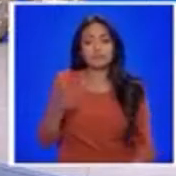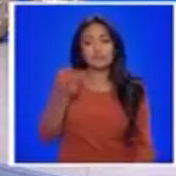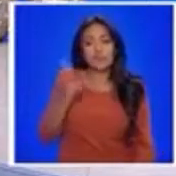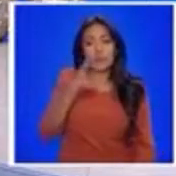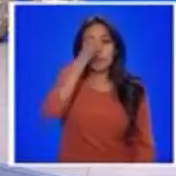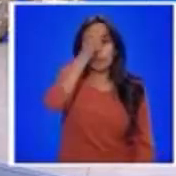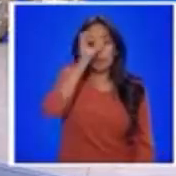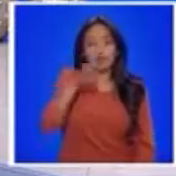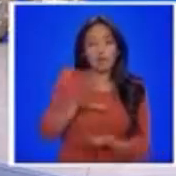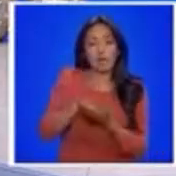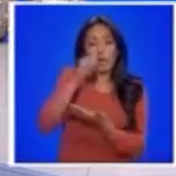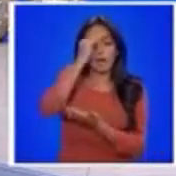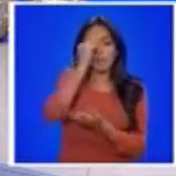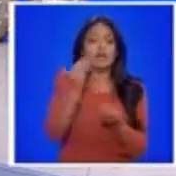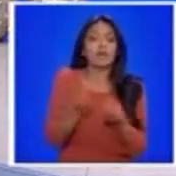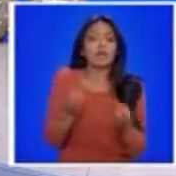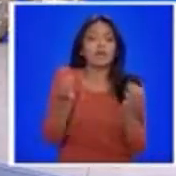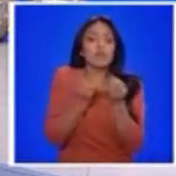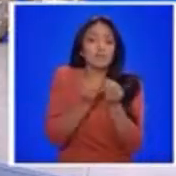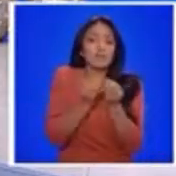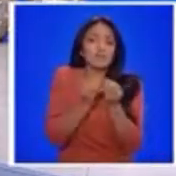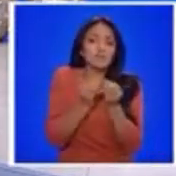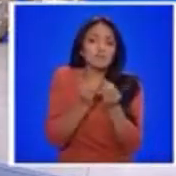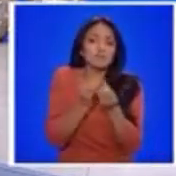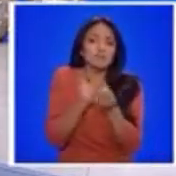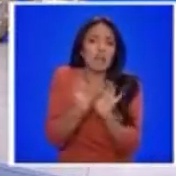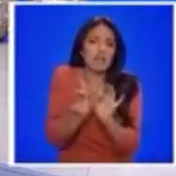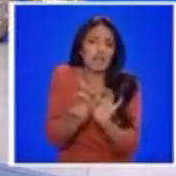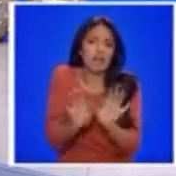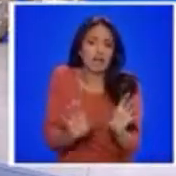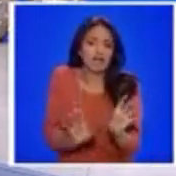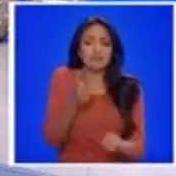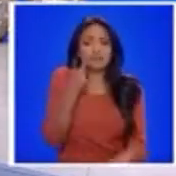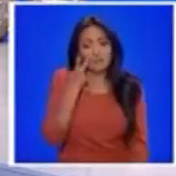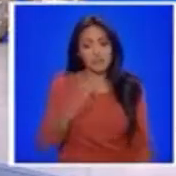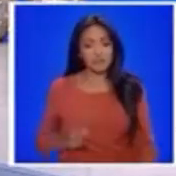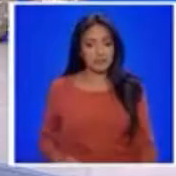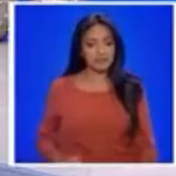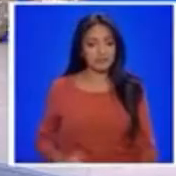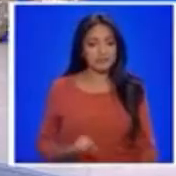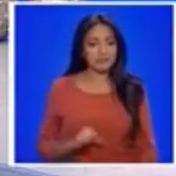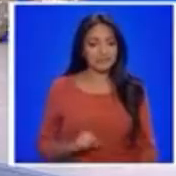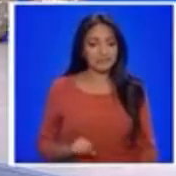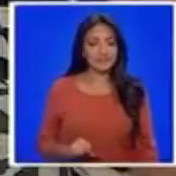cultural y a la vez son unos novedosos adornos. Vamos a conocer más de este emprendimiento.